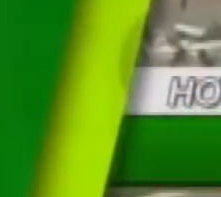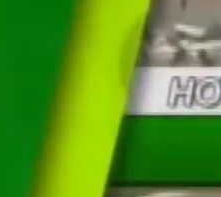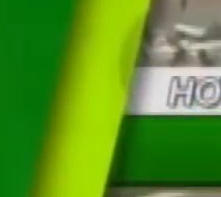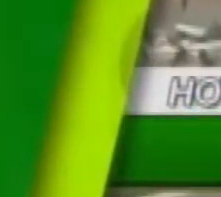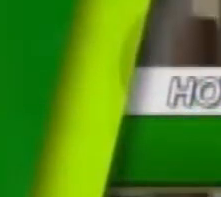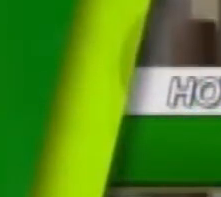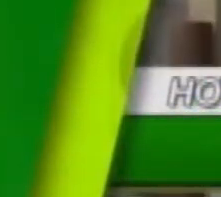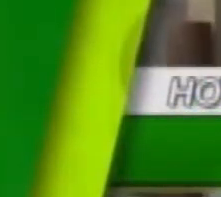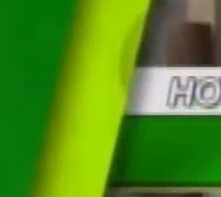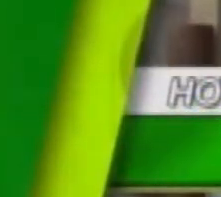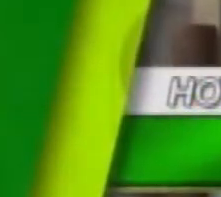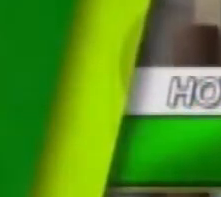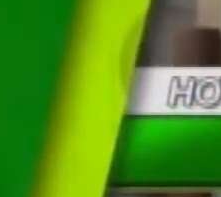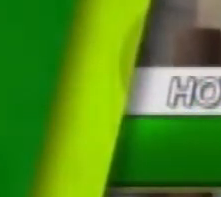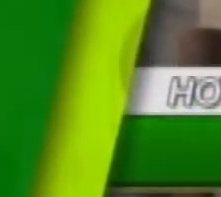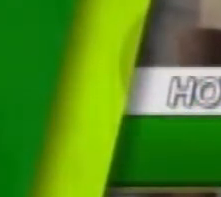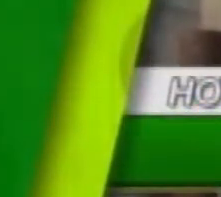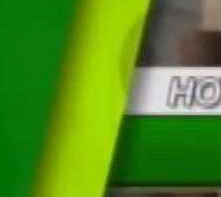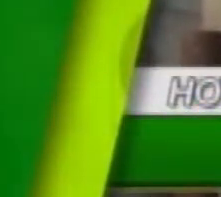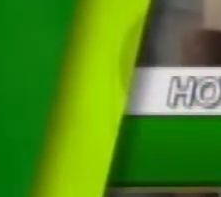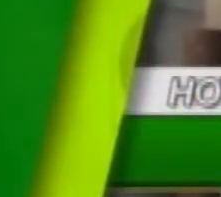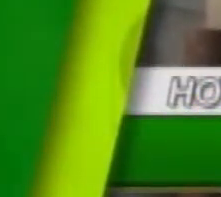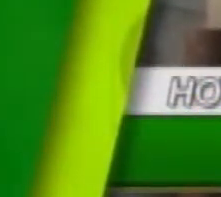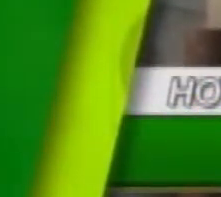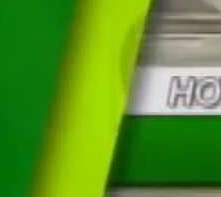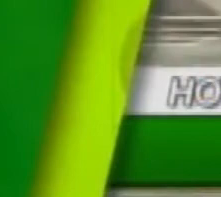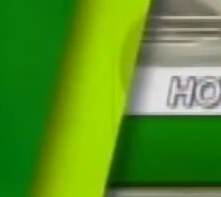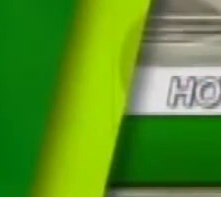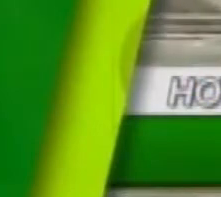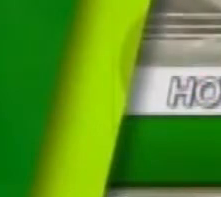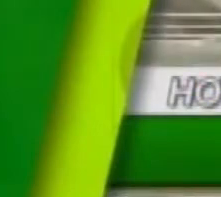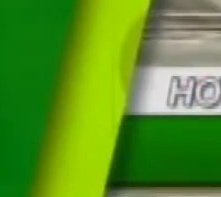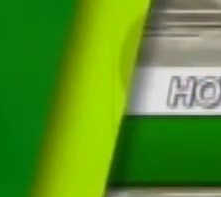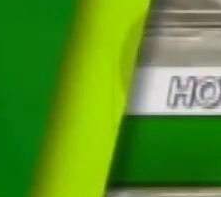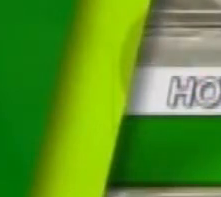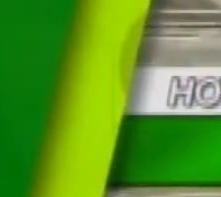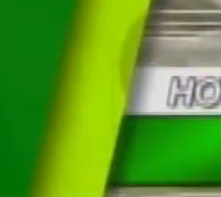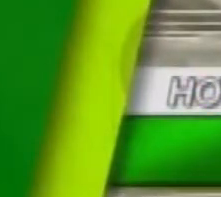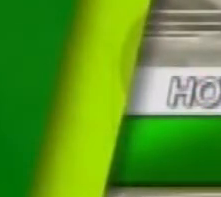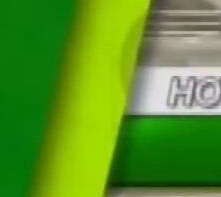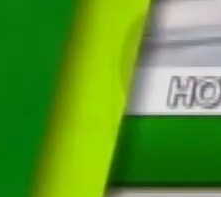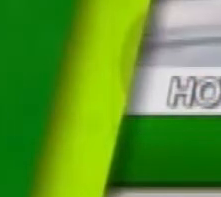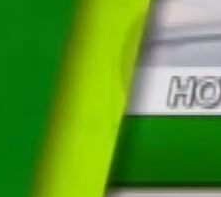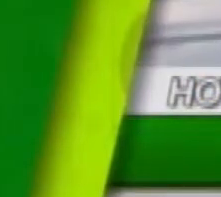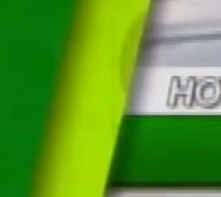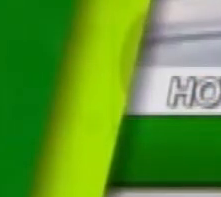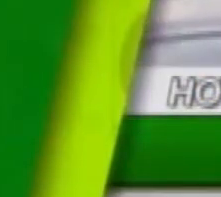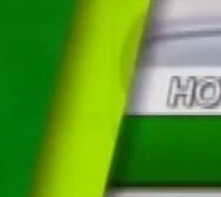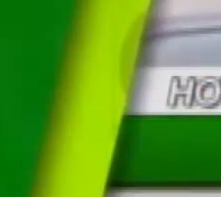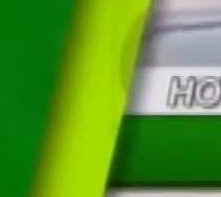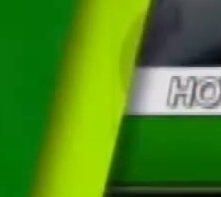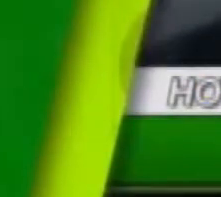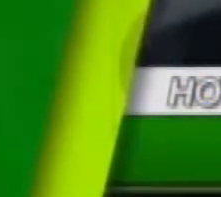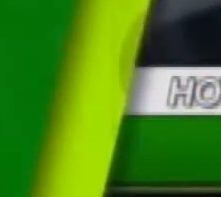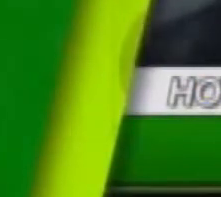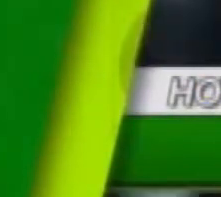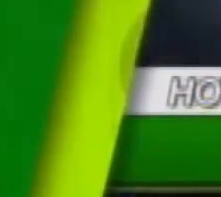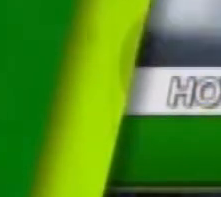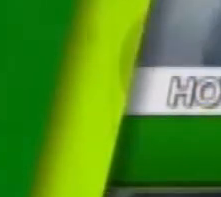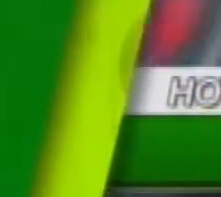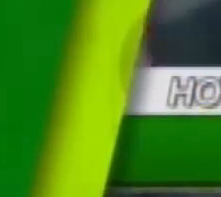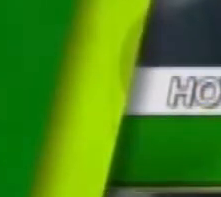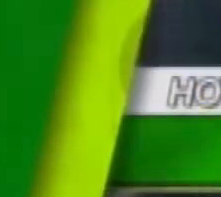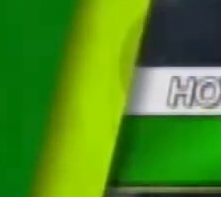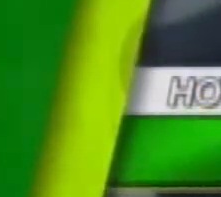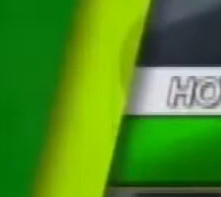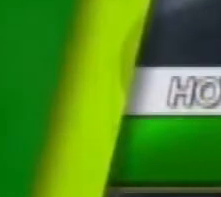esta obra. Tras denuncia de Las Noticias, Secretaría de Espacio Público ordenó comisión de evaluación. En medio de